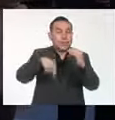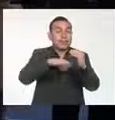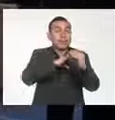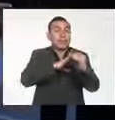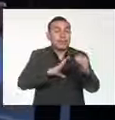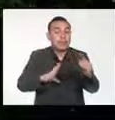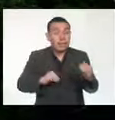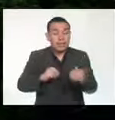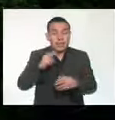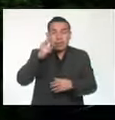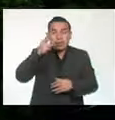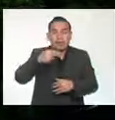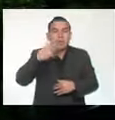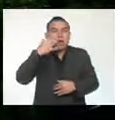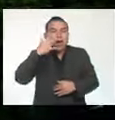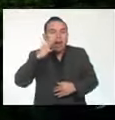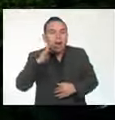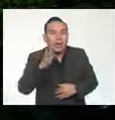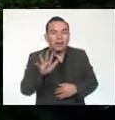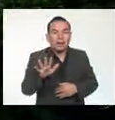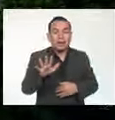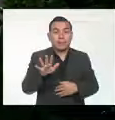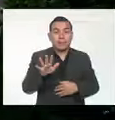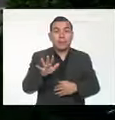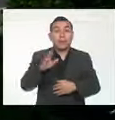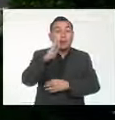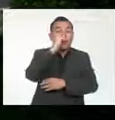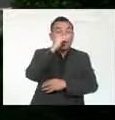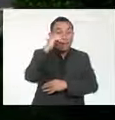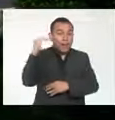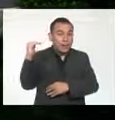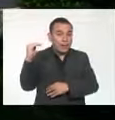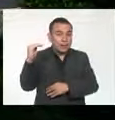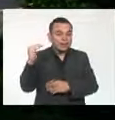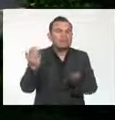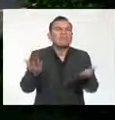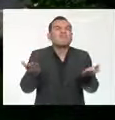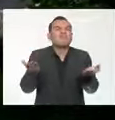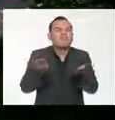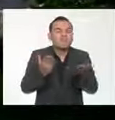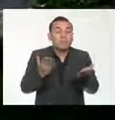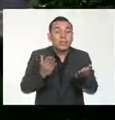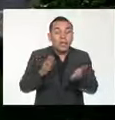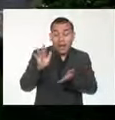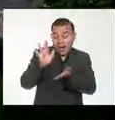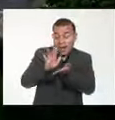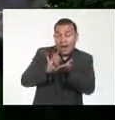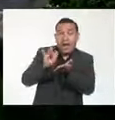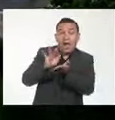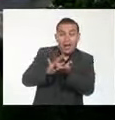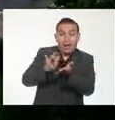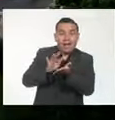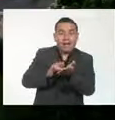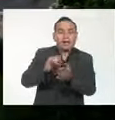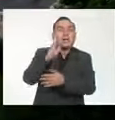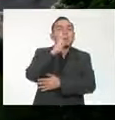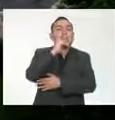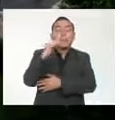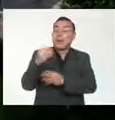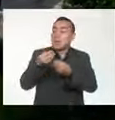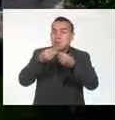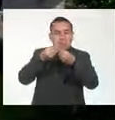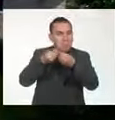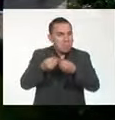Pero así como hay varios ejemplos de países que lo aprovecharon, también hay un gran número mucho más grande de países que no lo